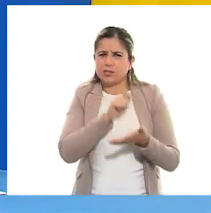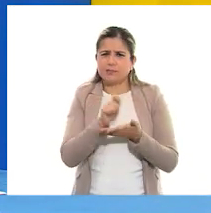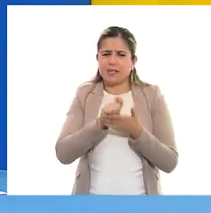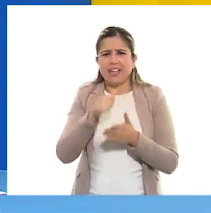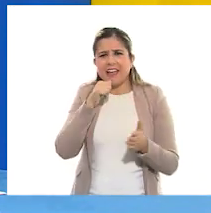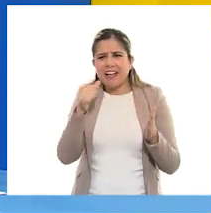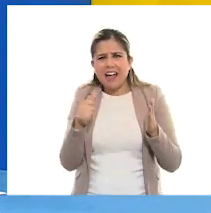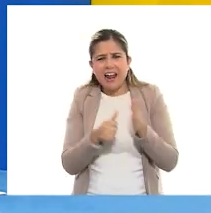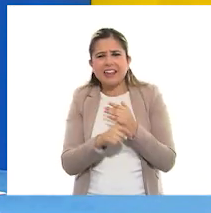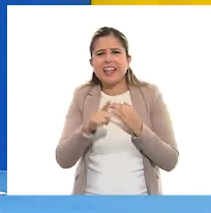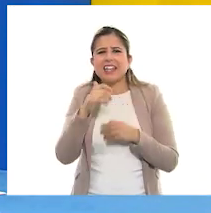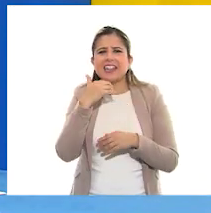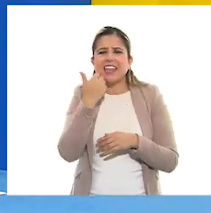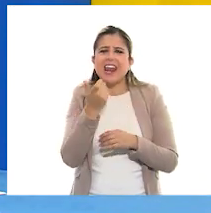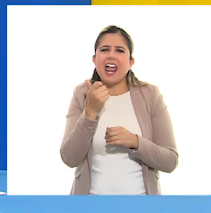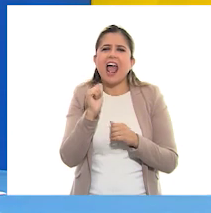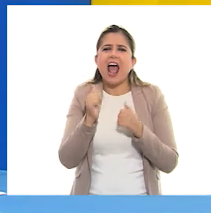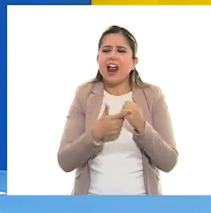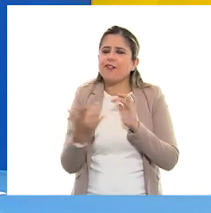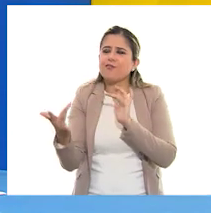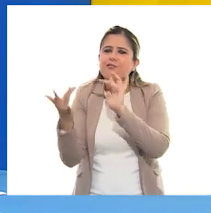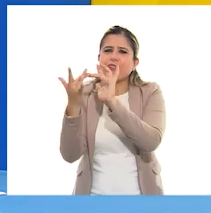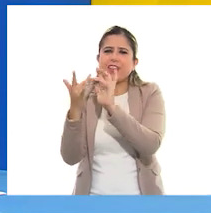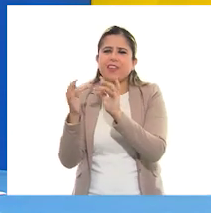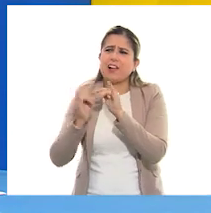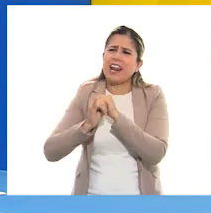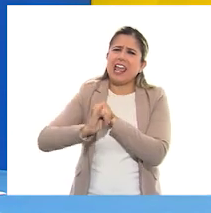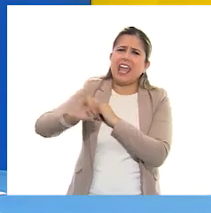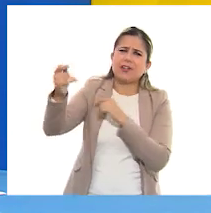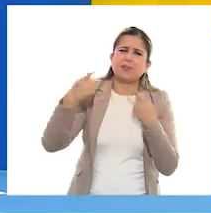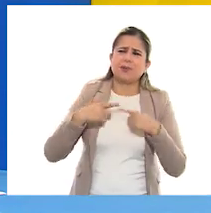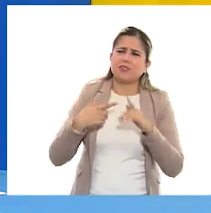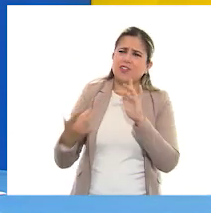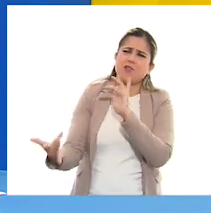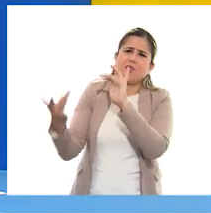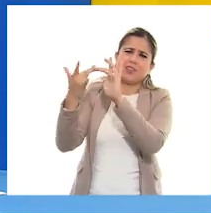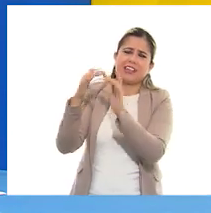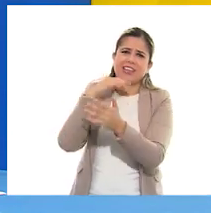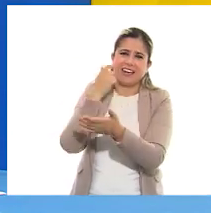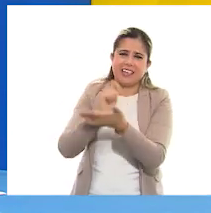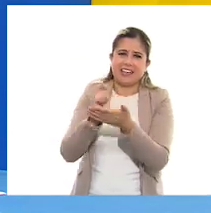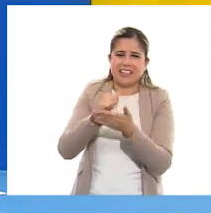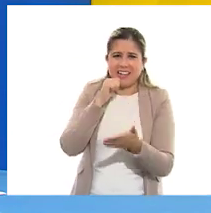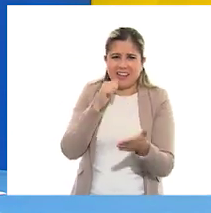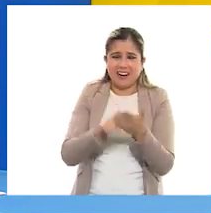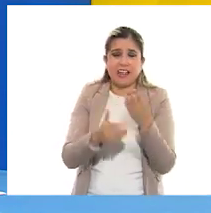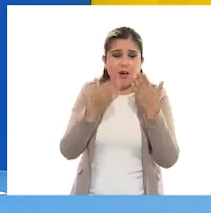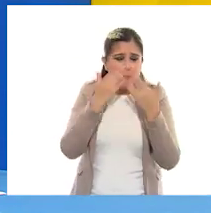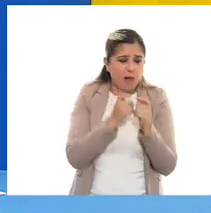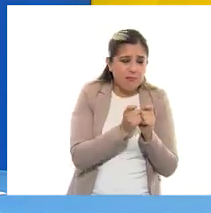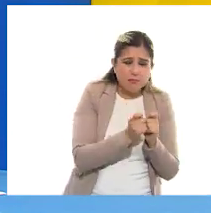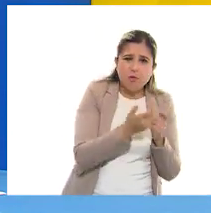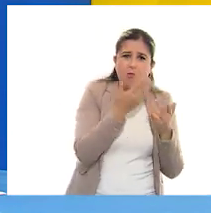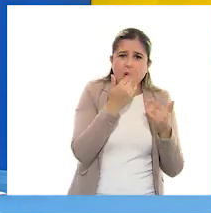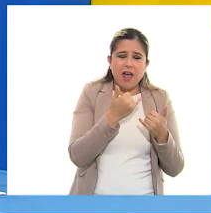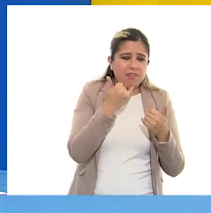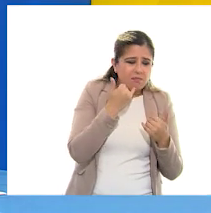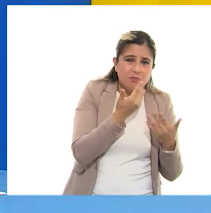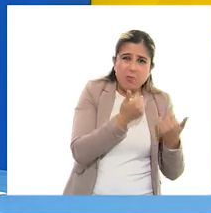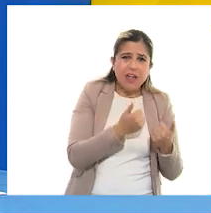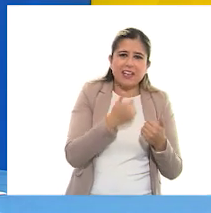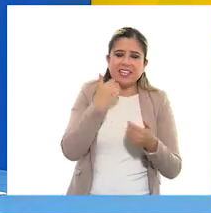carta cuando queremos comunicarnos con alguien que está lejos, cuando no tenemos otro medio para hacerlo o cuando queremos